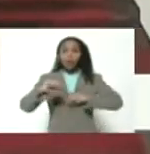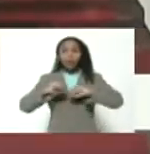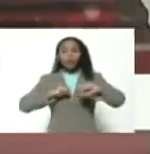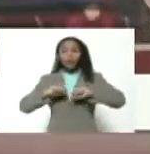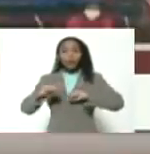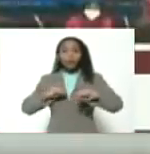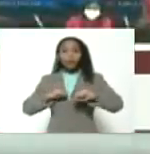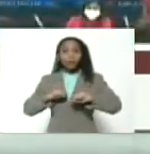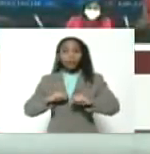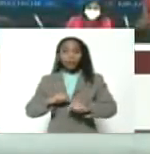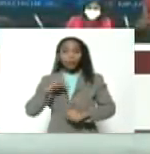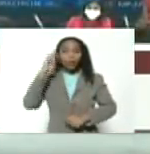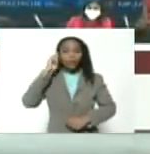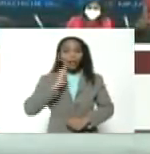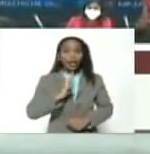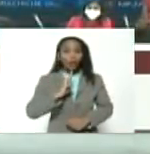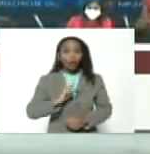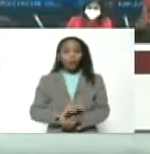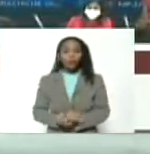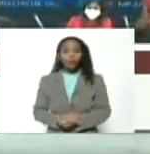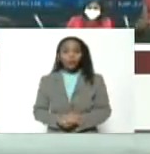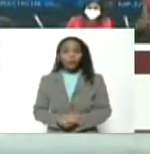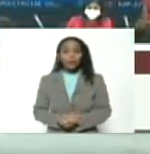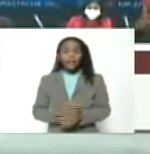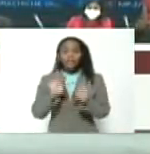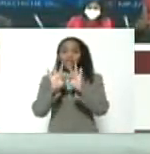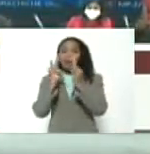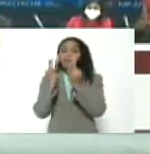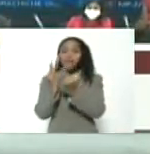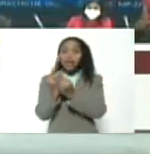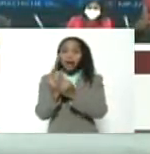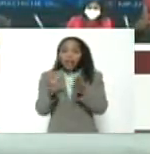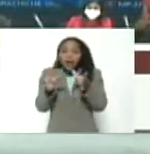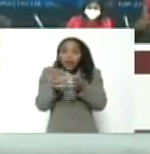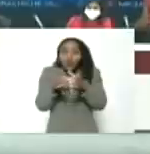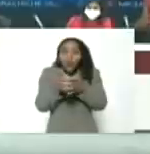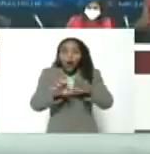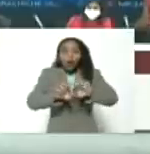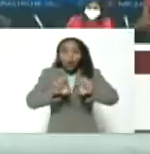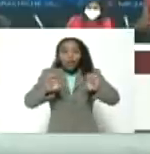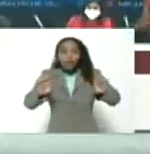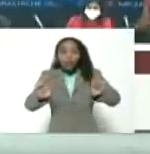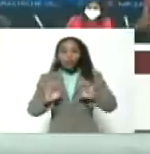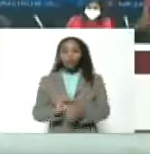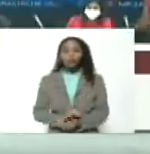El movimiento bolivariano de familias del sector educativo.